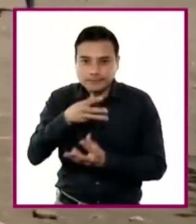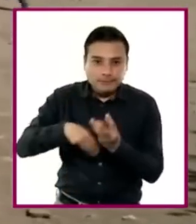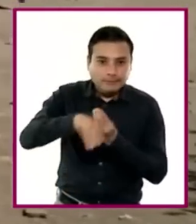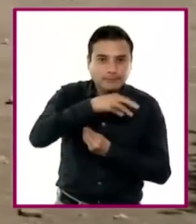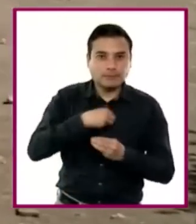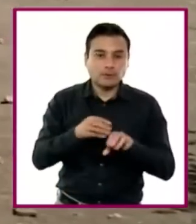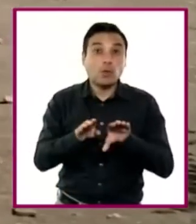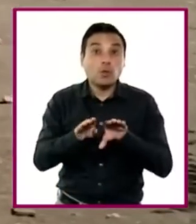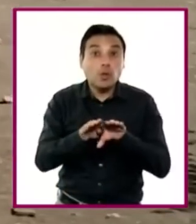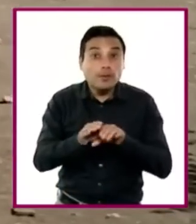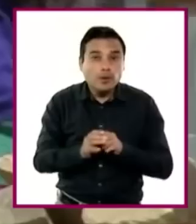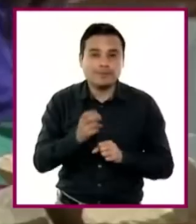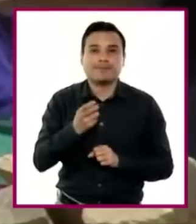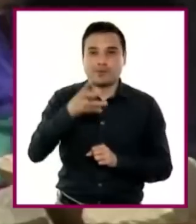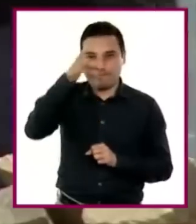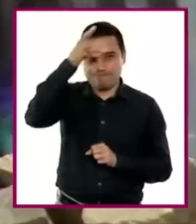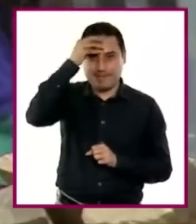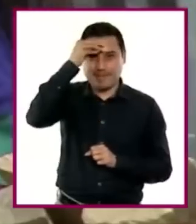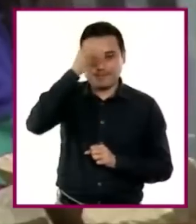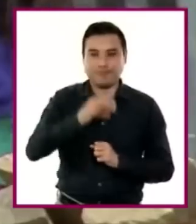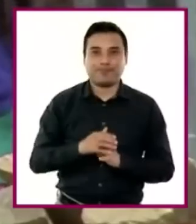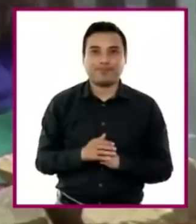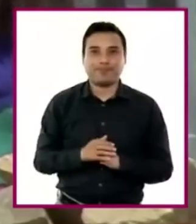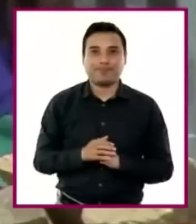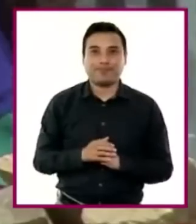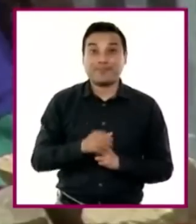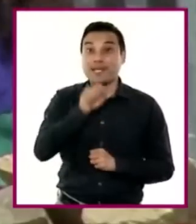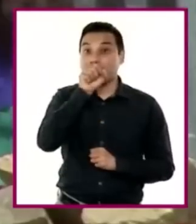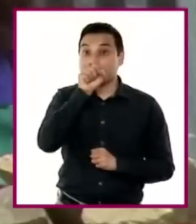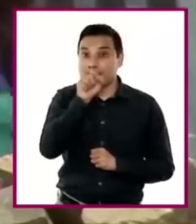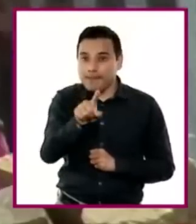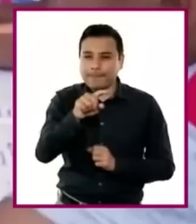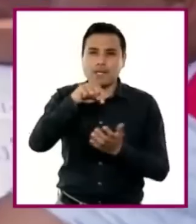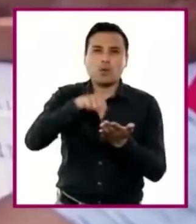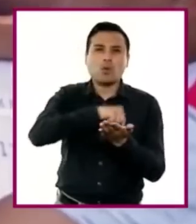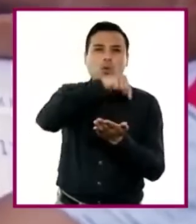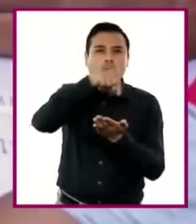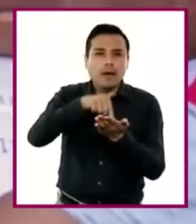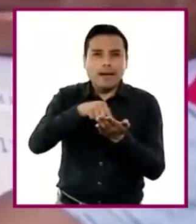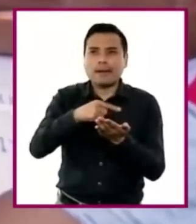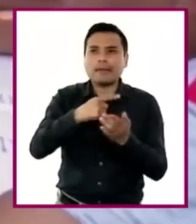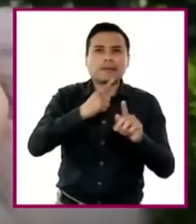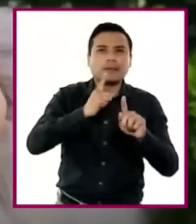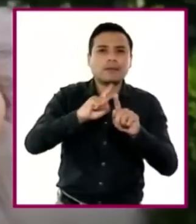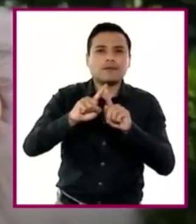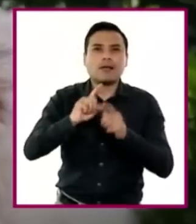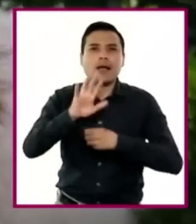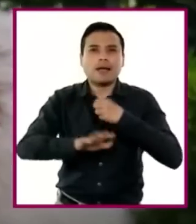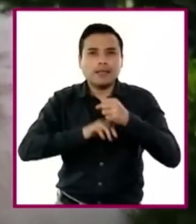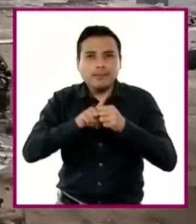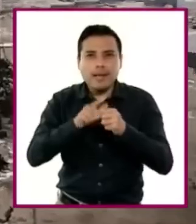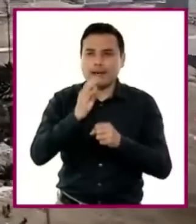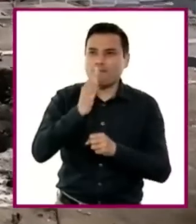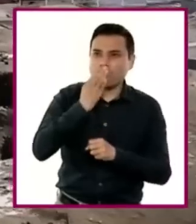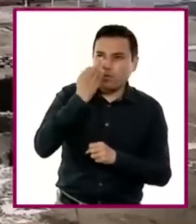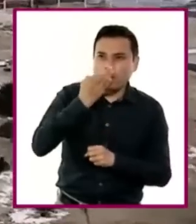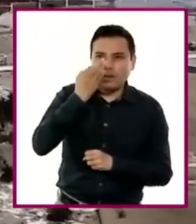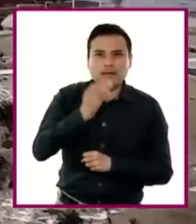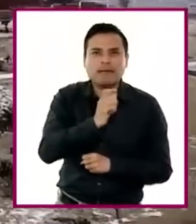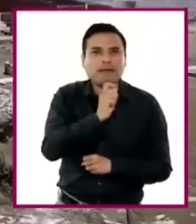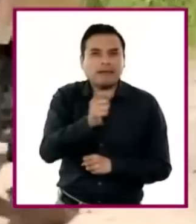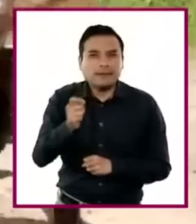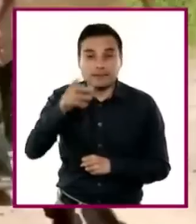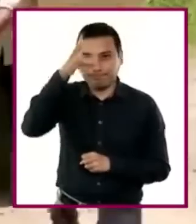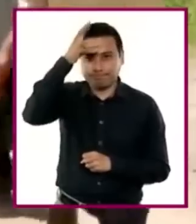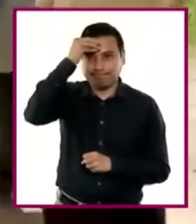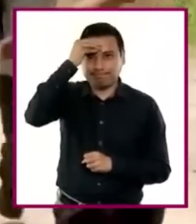los ecosistemas y sus interacciones el impacto de las actividades humanas en el entorno